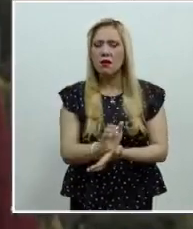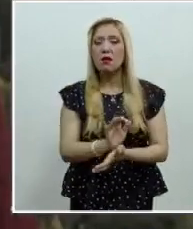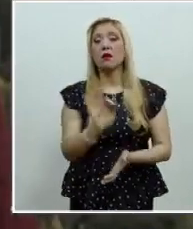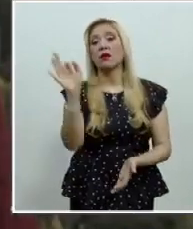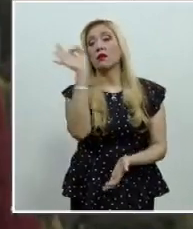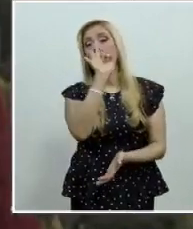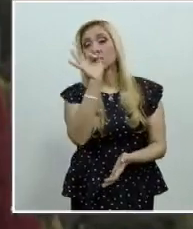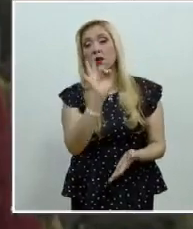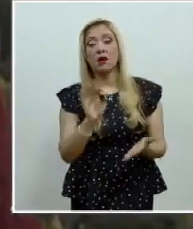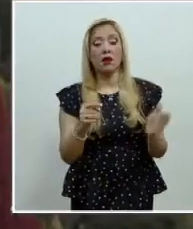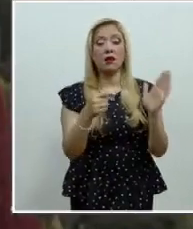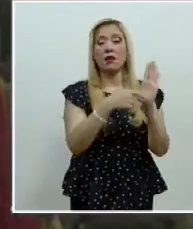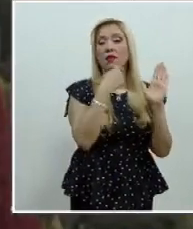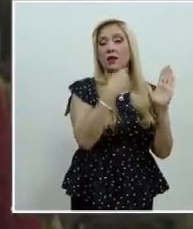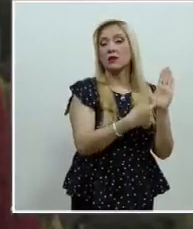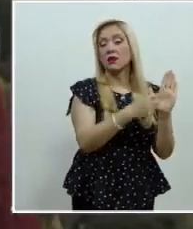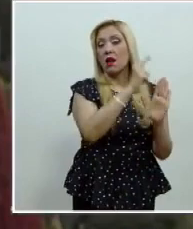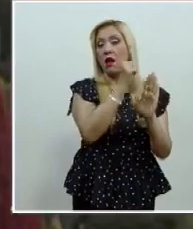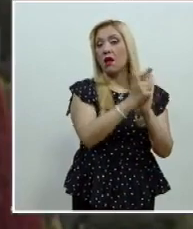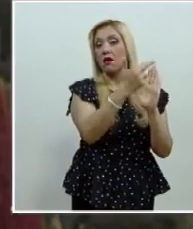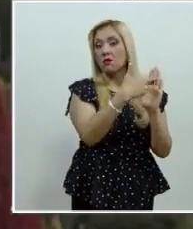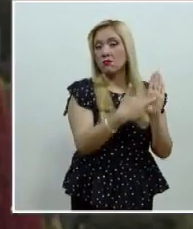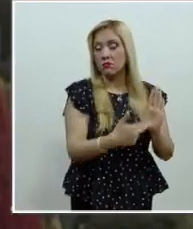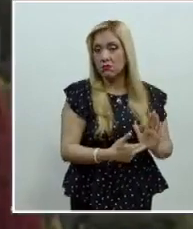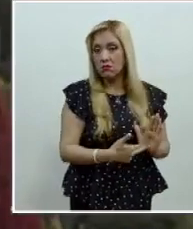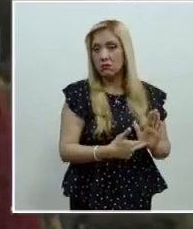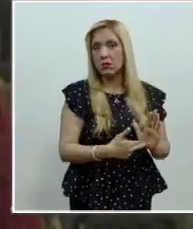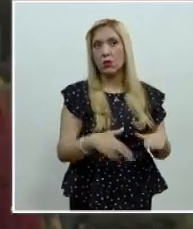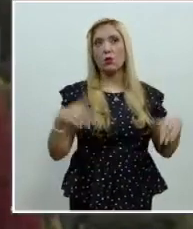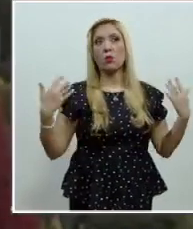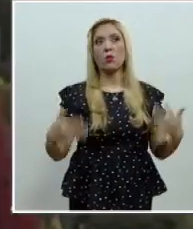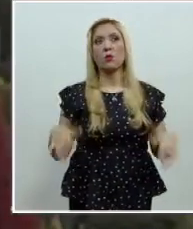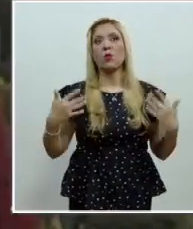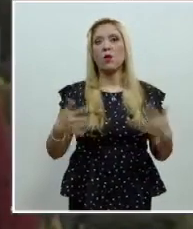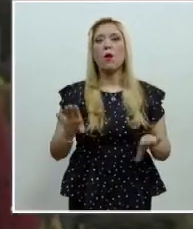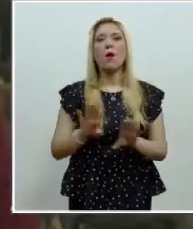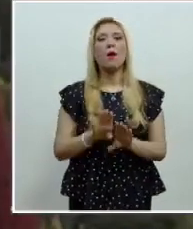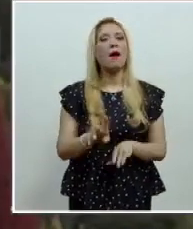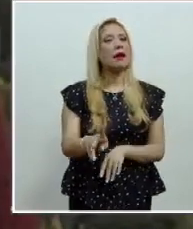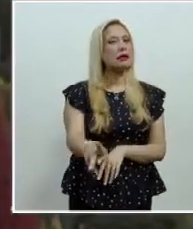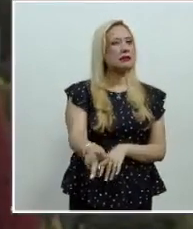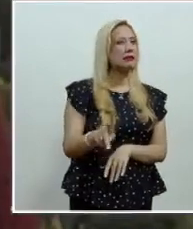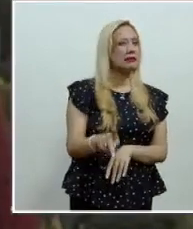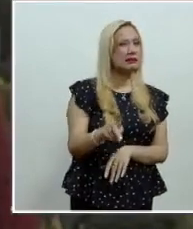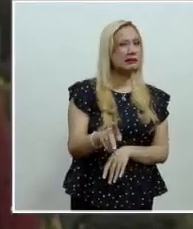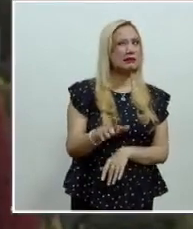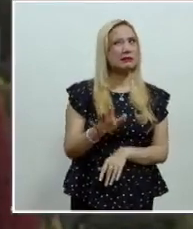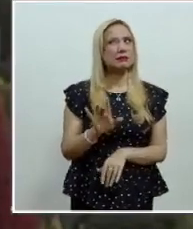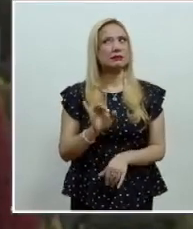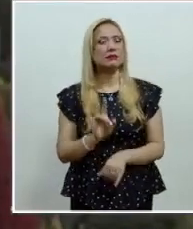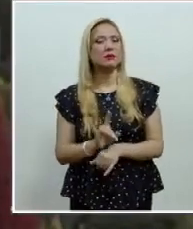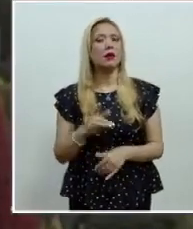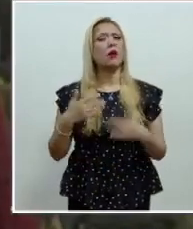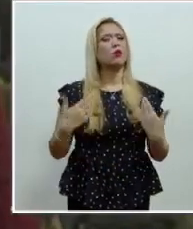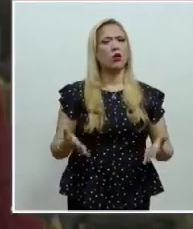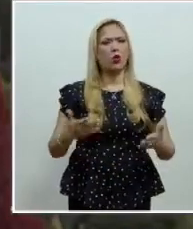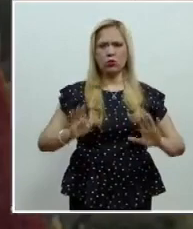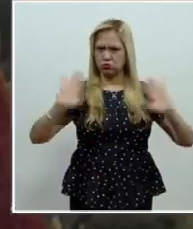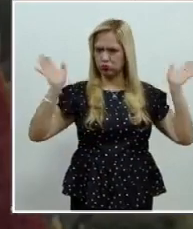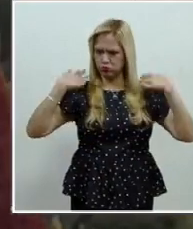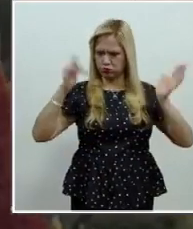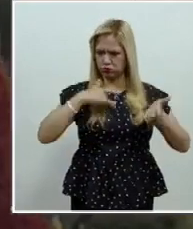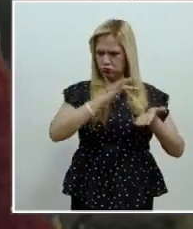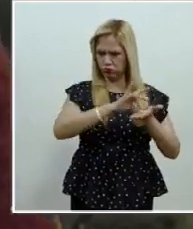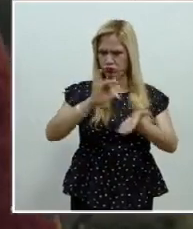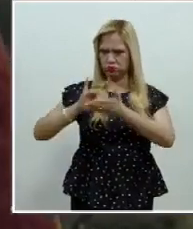pueden estar contenidos en las normas, incluso de manera, digamos, disfrazadas o aparentemente neutrales, ¿no? Esto que